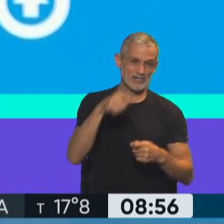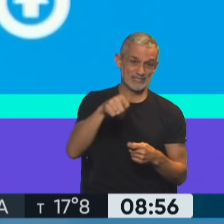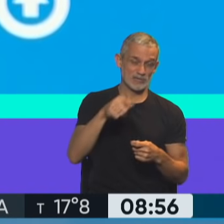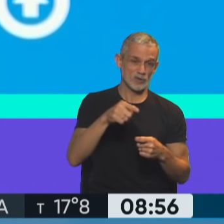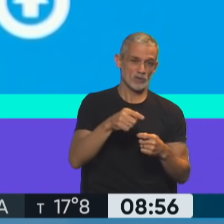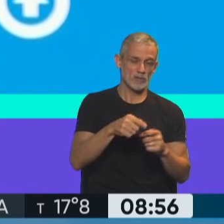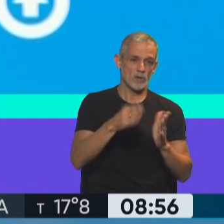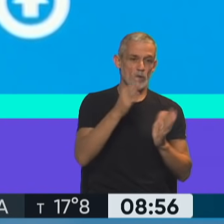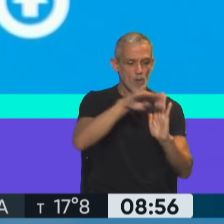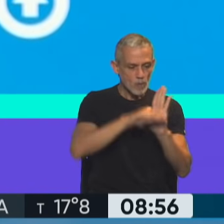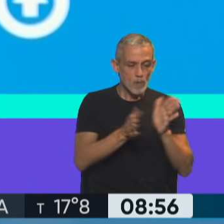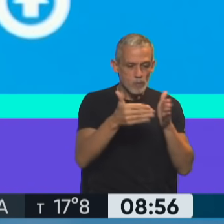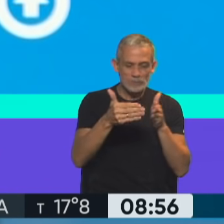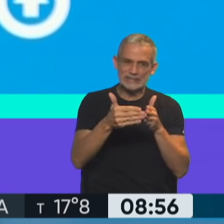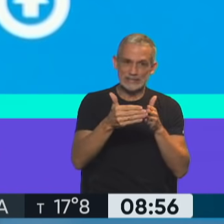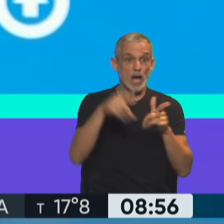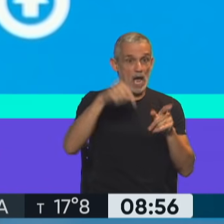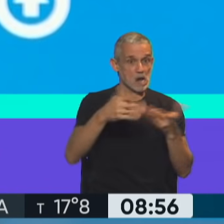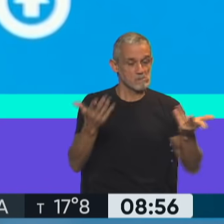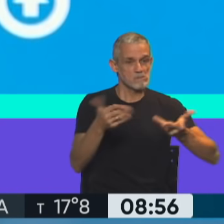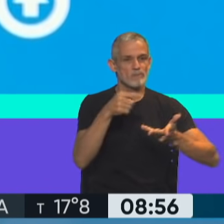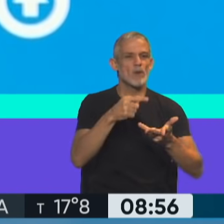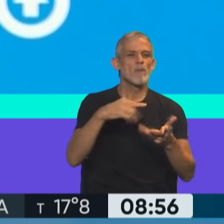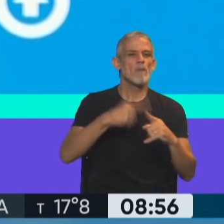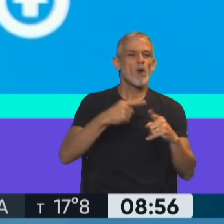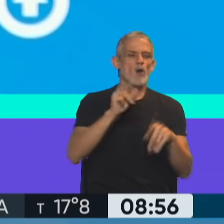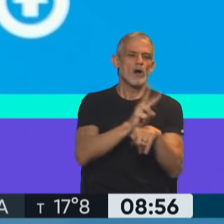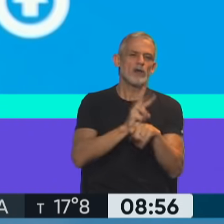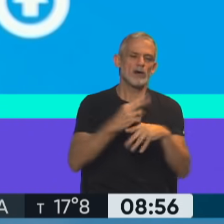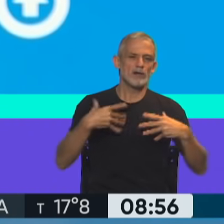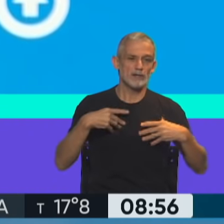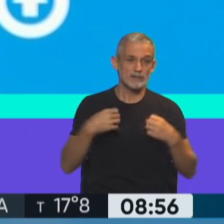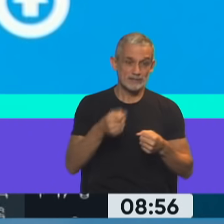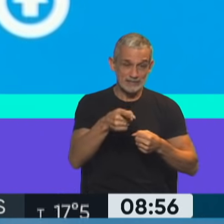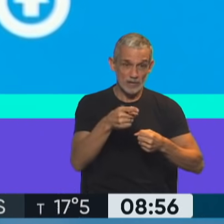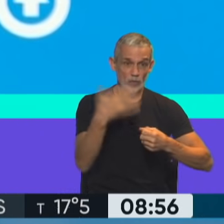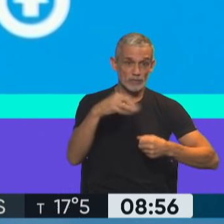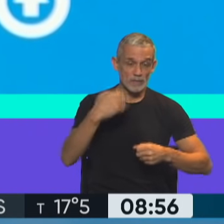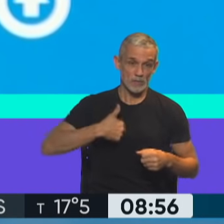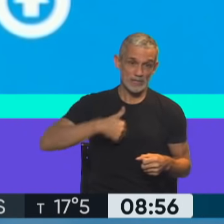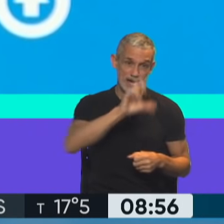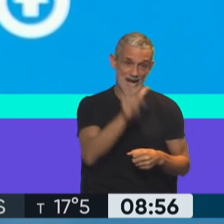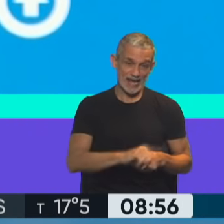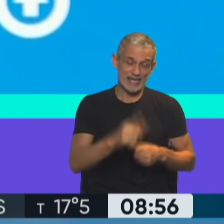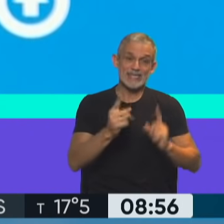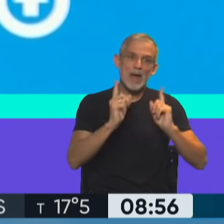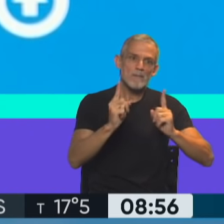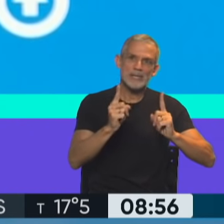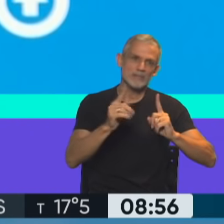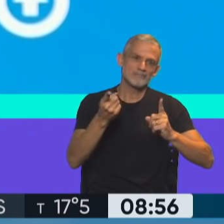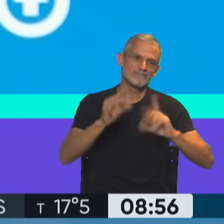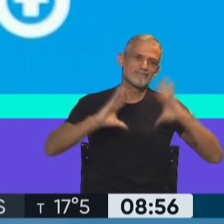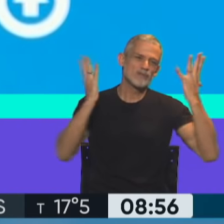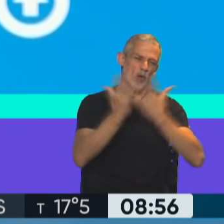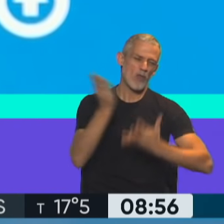las restricciones que por cuestiones estrictamente sanitarias tuvimos que tomar en la Argentina y son las mismas que se tomaron en